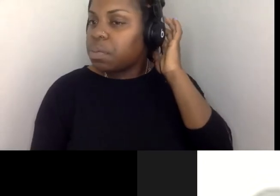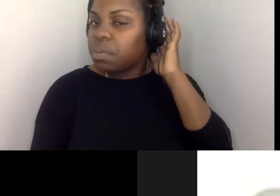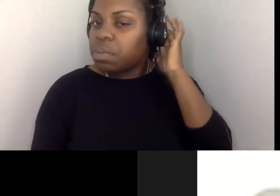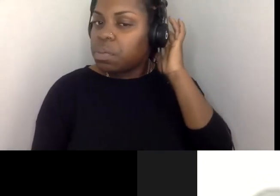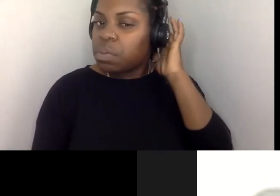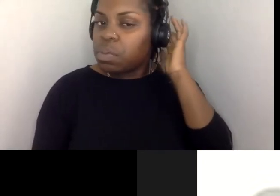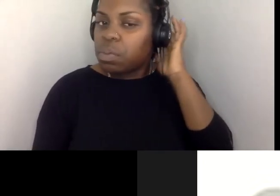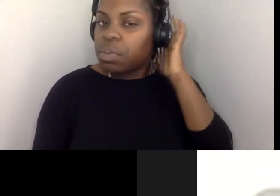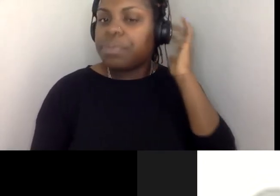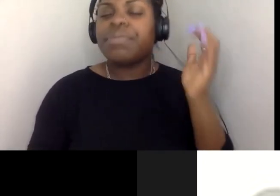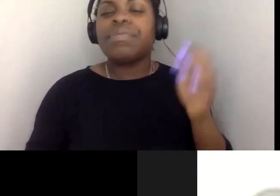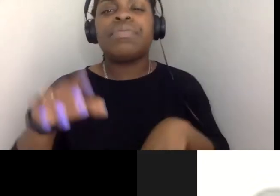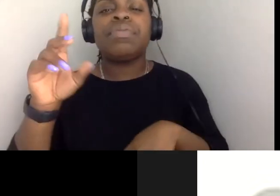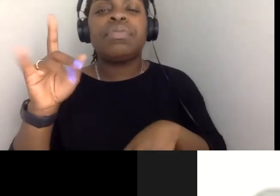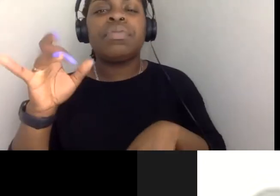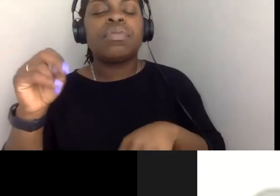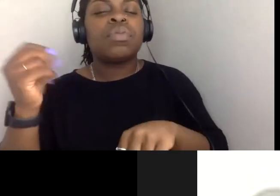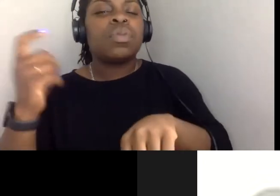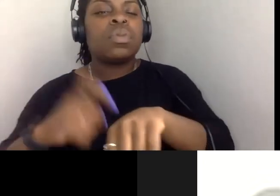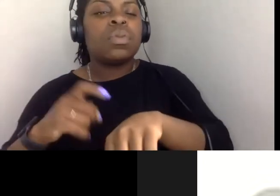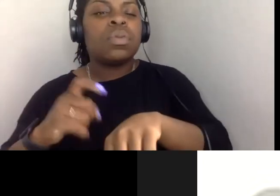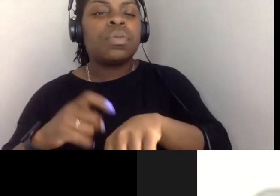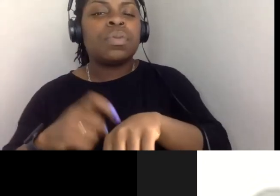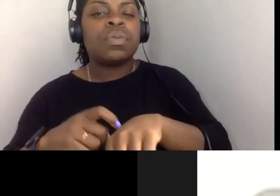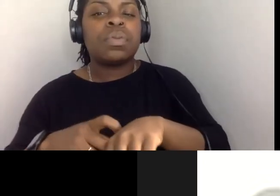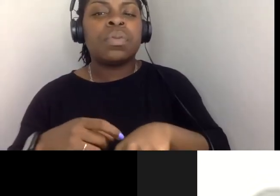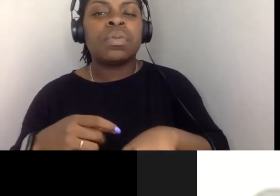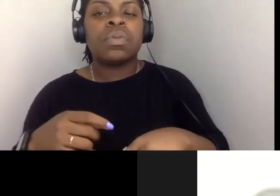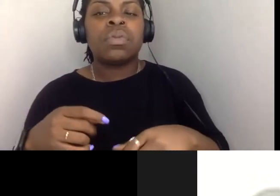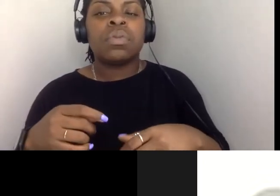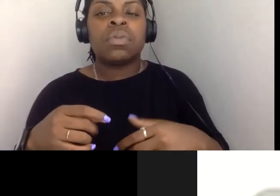James, how much time would you like? James, ¿cuánto tiempo?